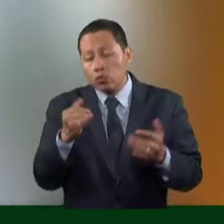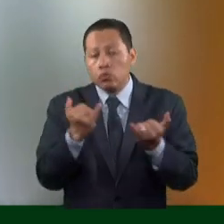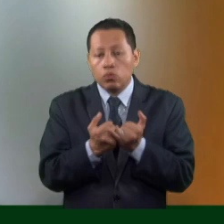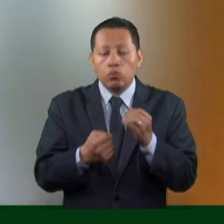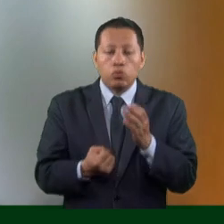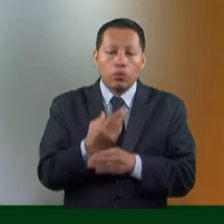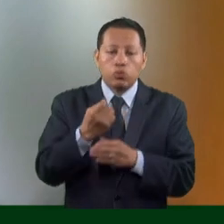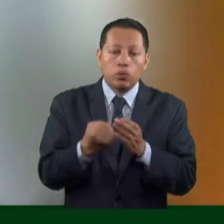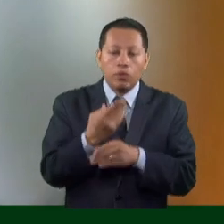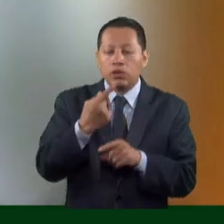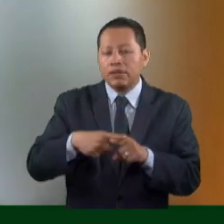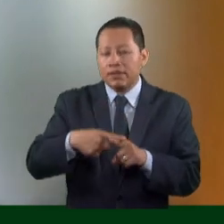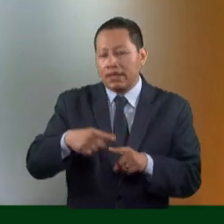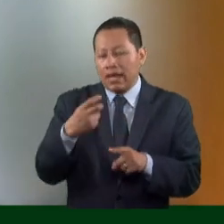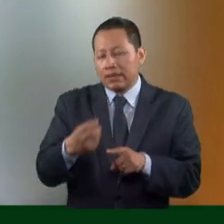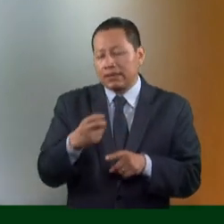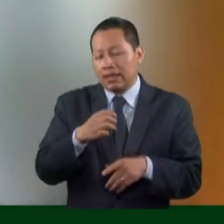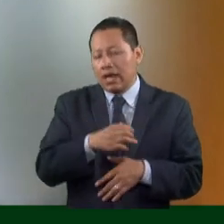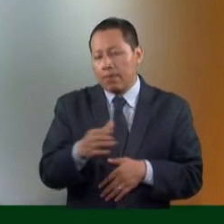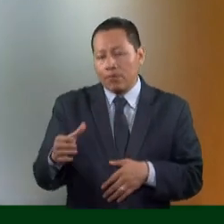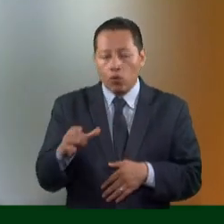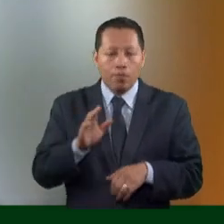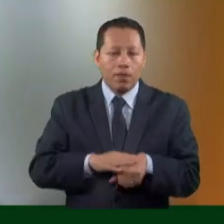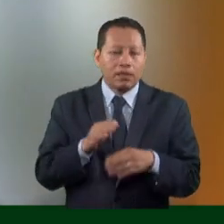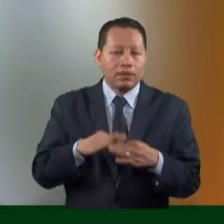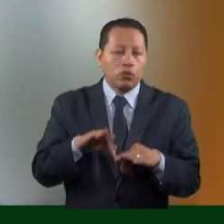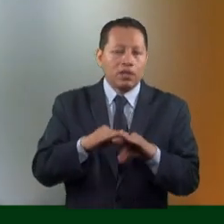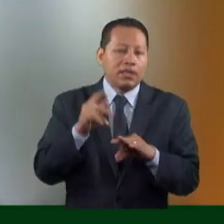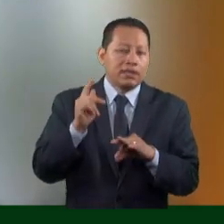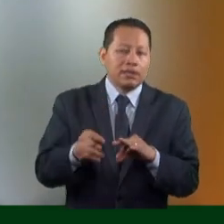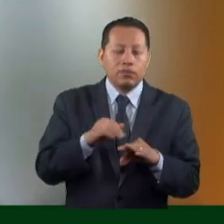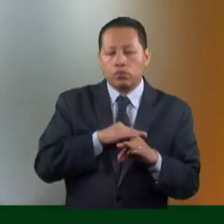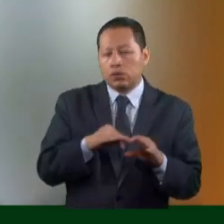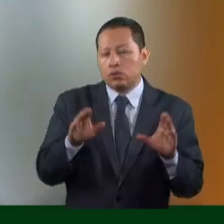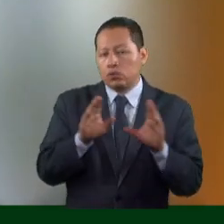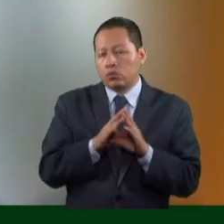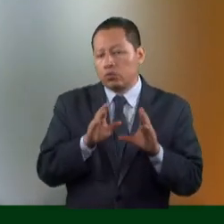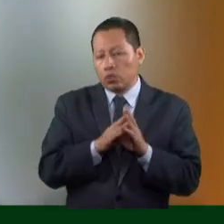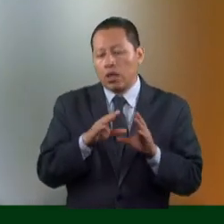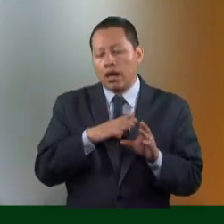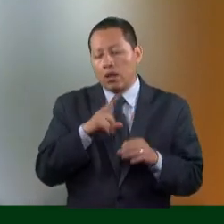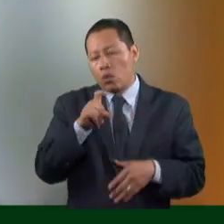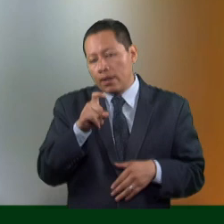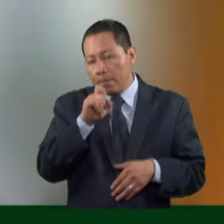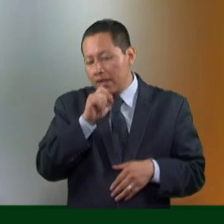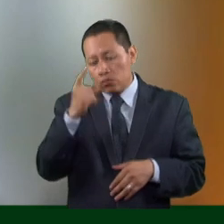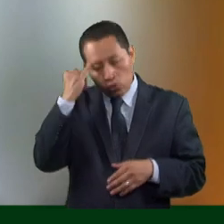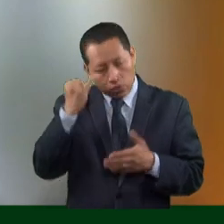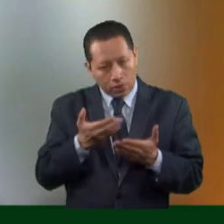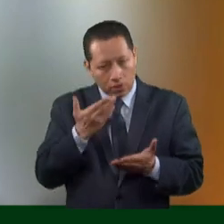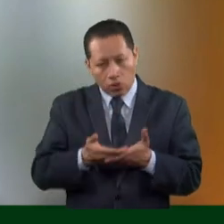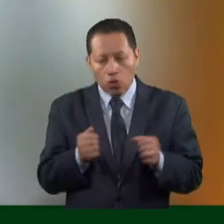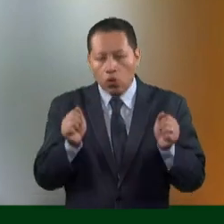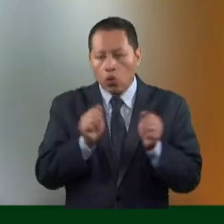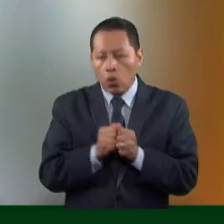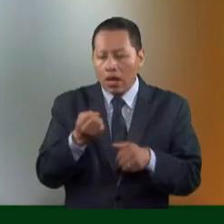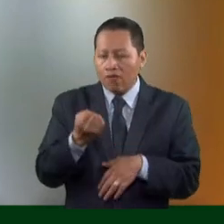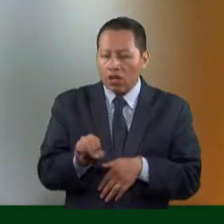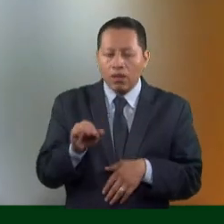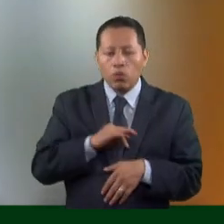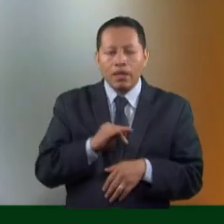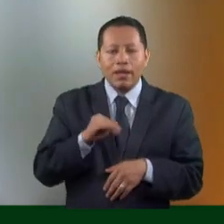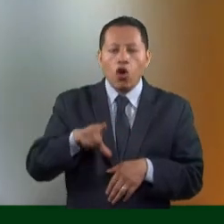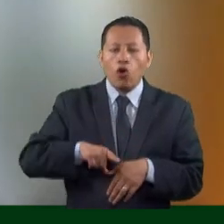innovación tecnológica en el campo, principalmente en lo referente a la gestión hidráulica. La iniciativa es congruente con la obligación del Estado